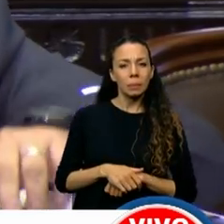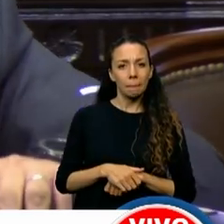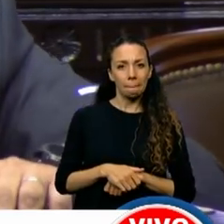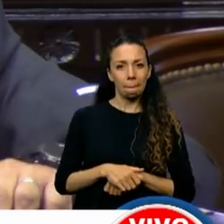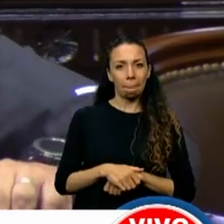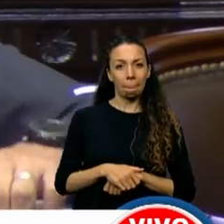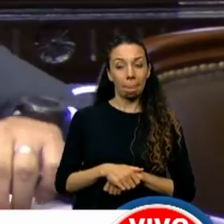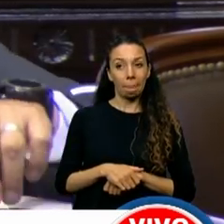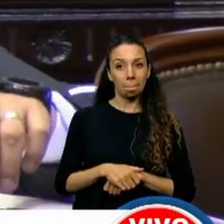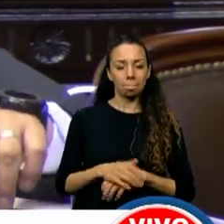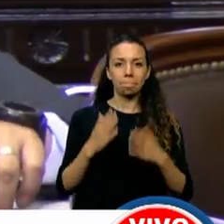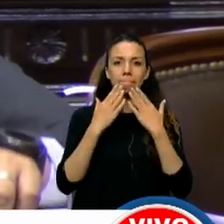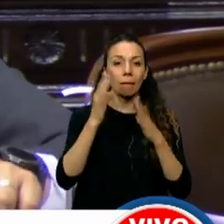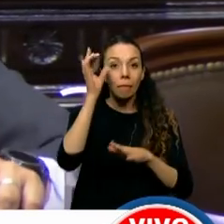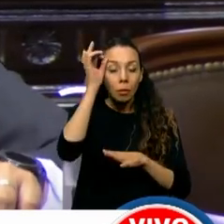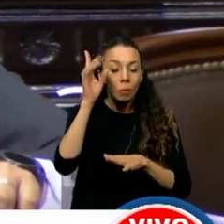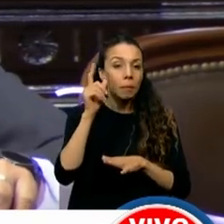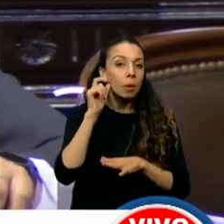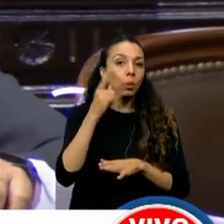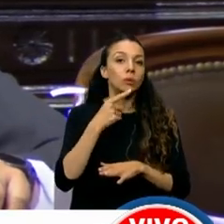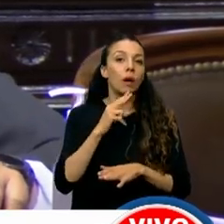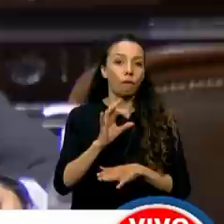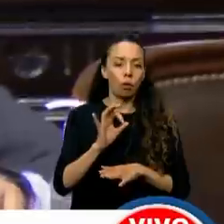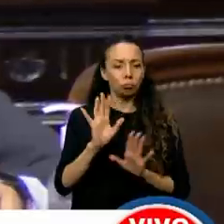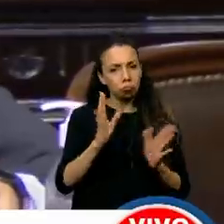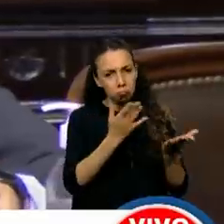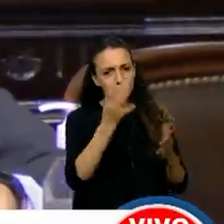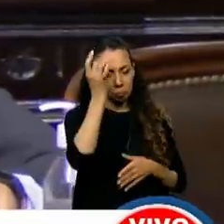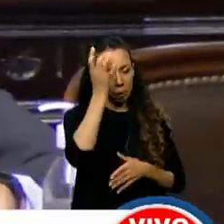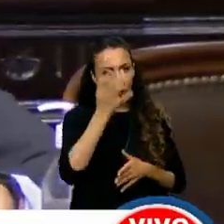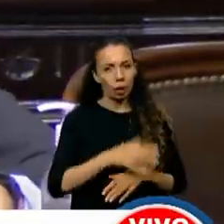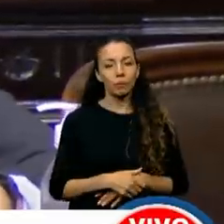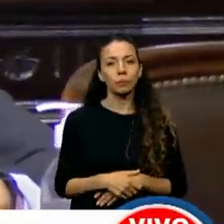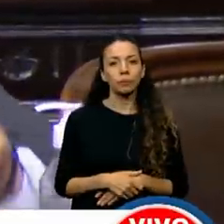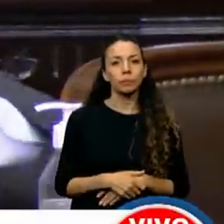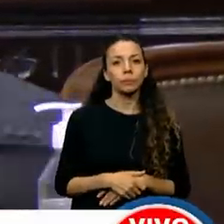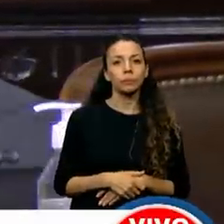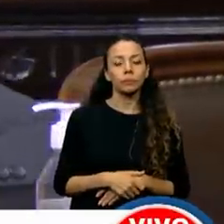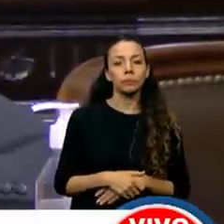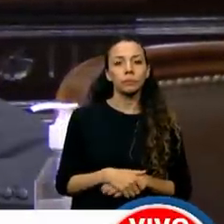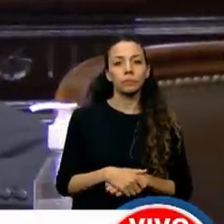gracias perdona me gusta una hora está bien también está programado el señor presidente